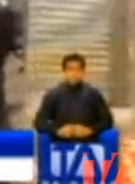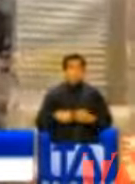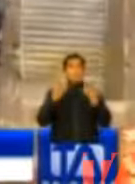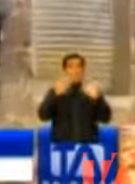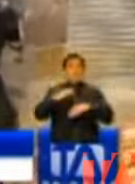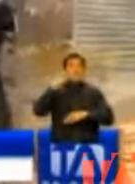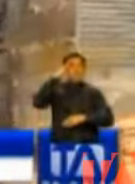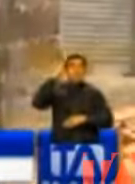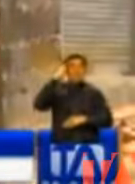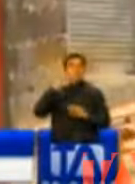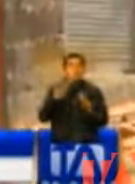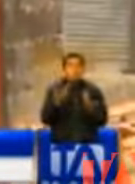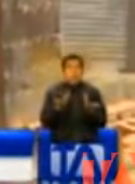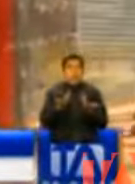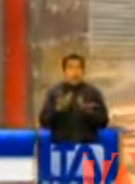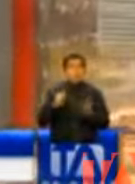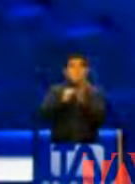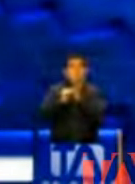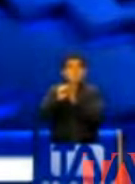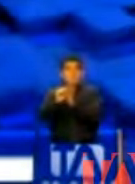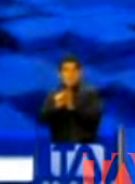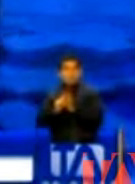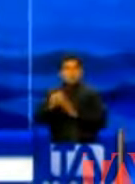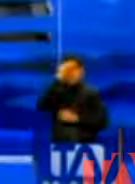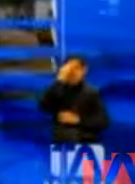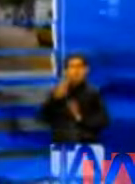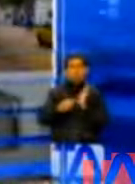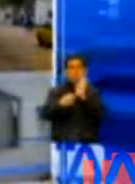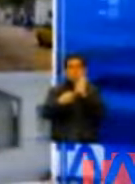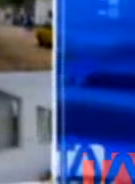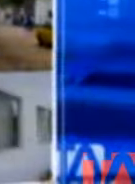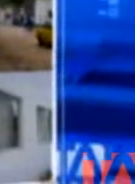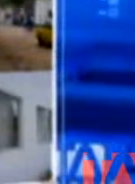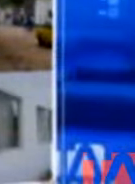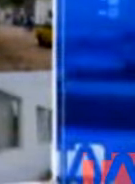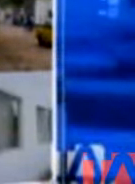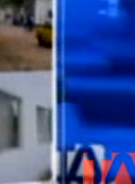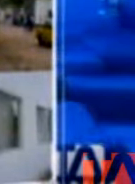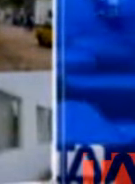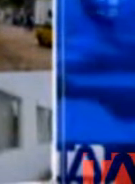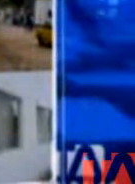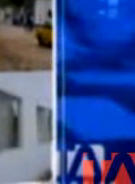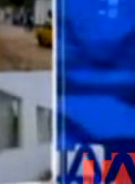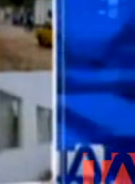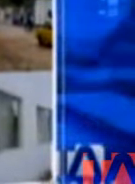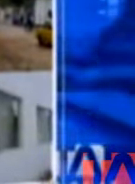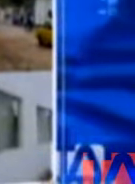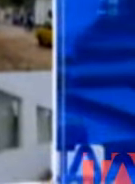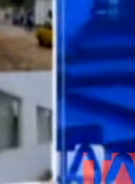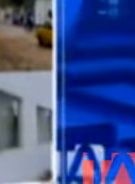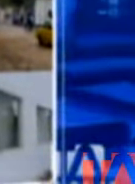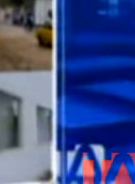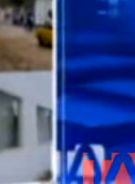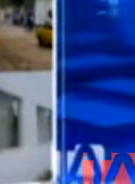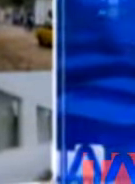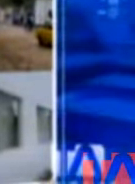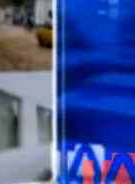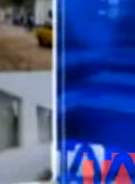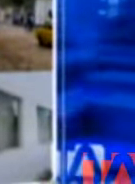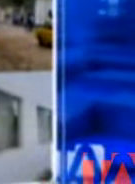Frente a esta acción, el ministro de Educación vía Twitter posteó: dado el grado de violencia y por seguridad de los verdaderos estudiantes,